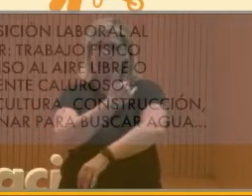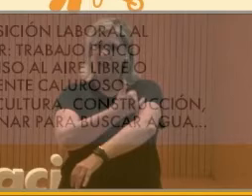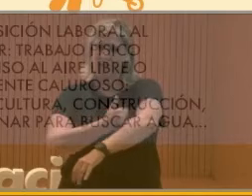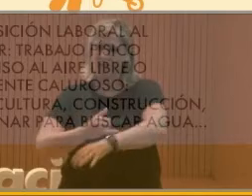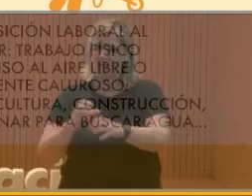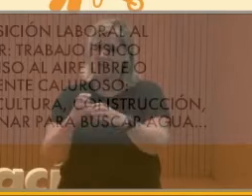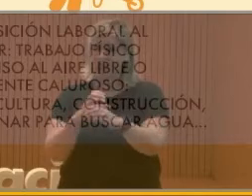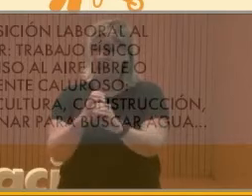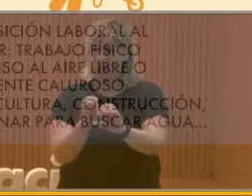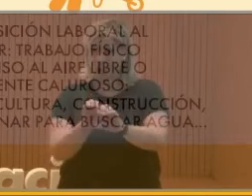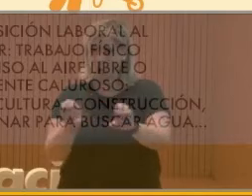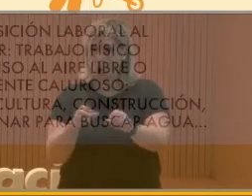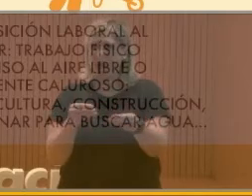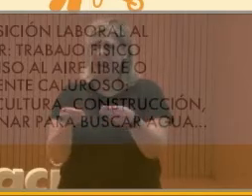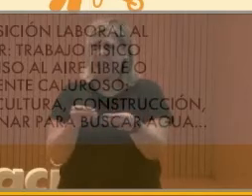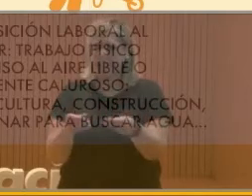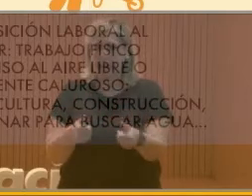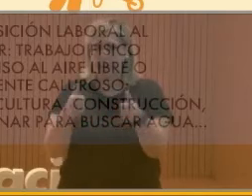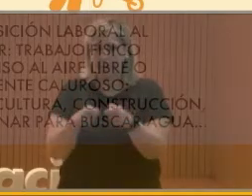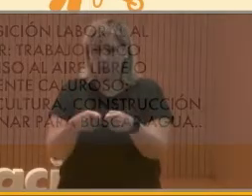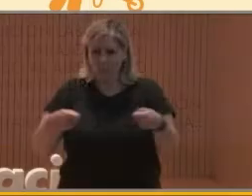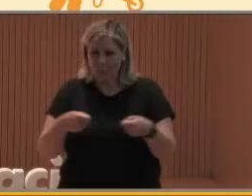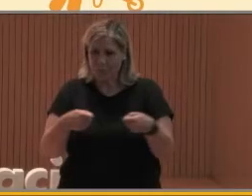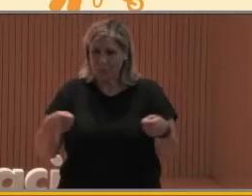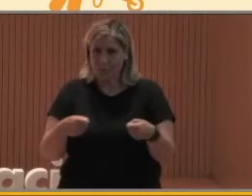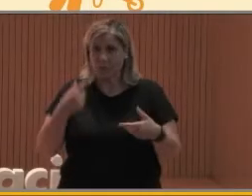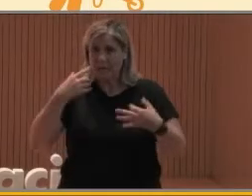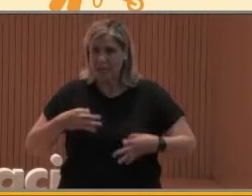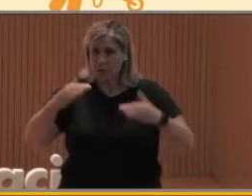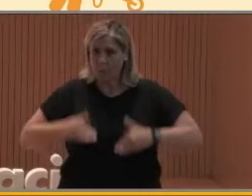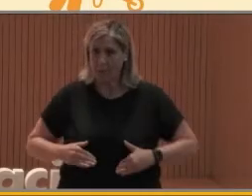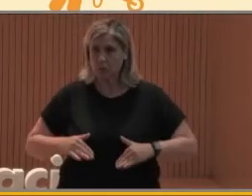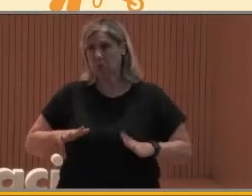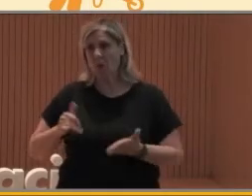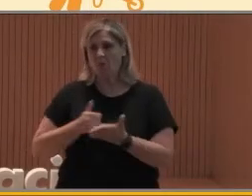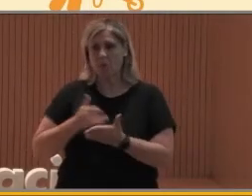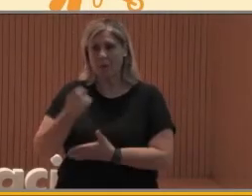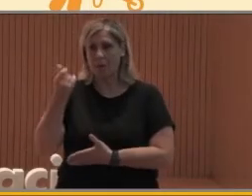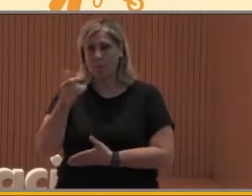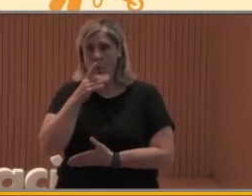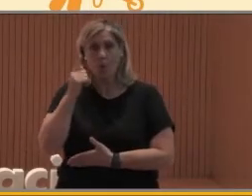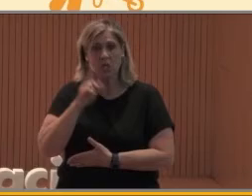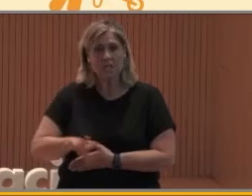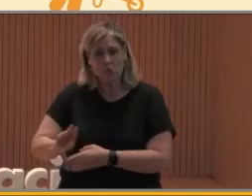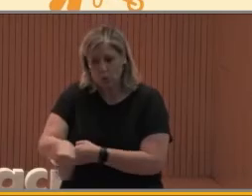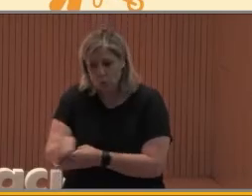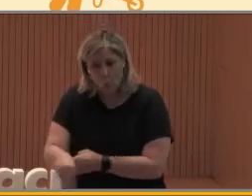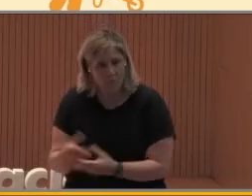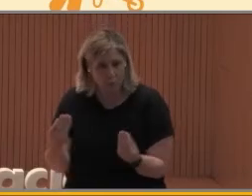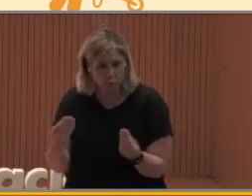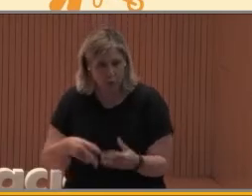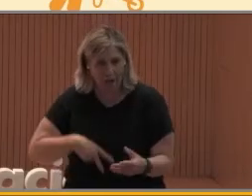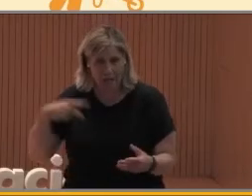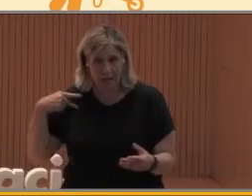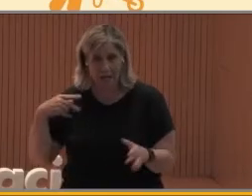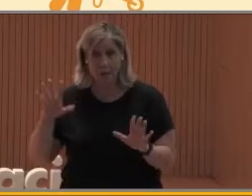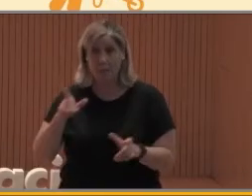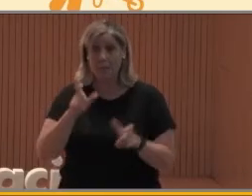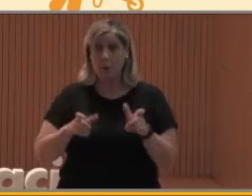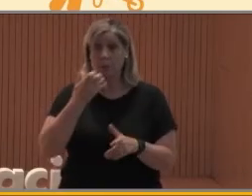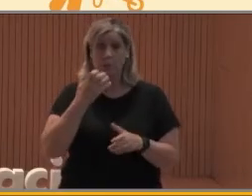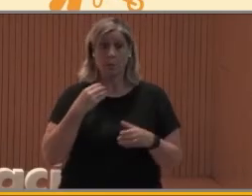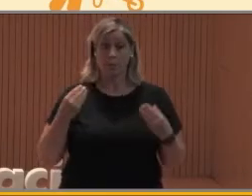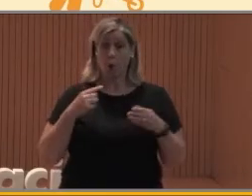mayores, aunque siempre se les pone a los grupos de riesgo, son poco vulnerables, porque están muy cuidados en general. Y las personas que viven en